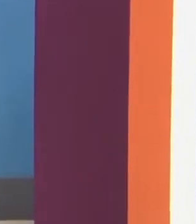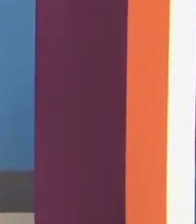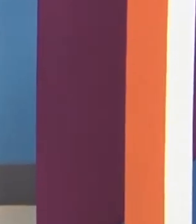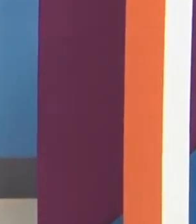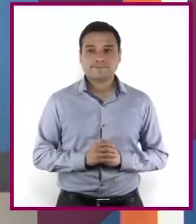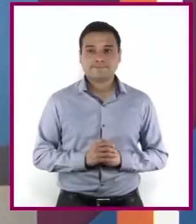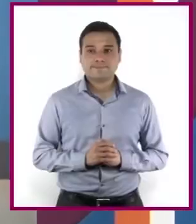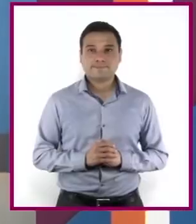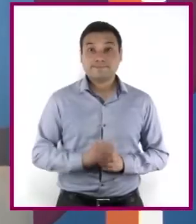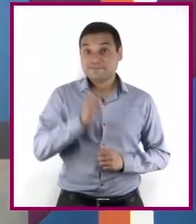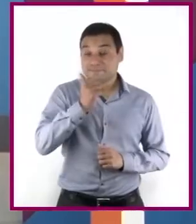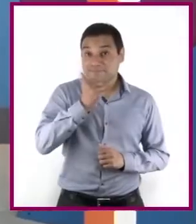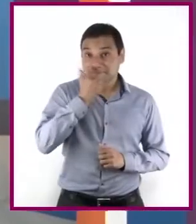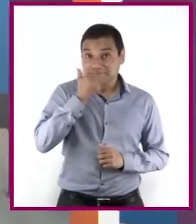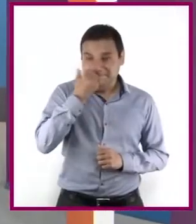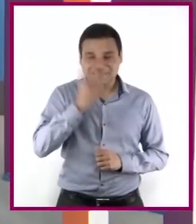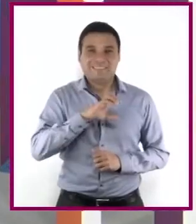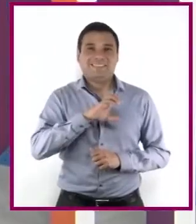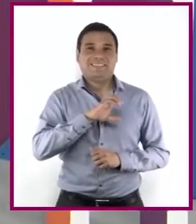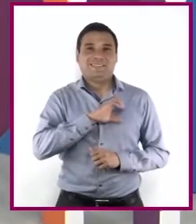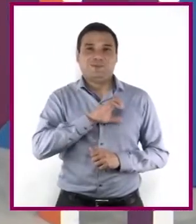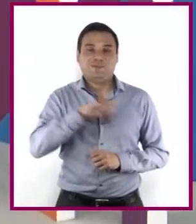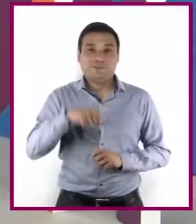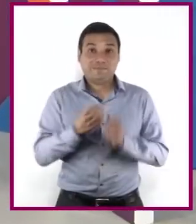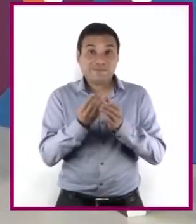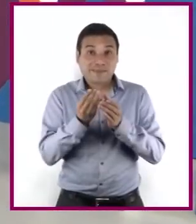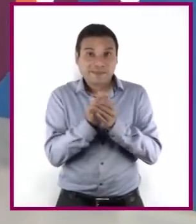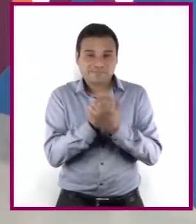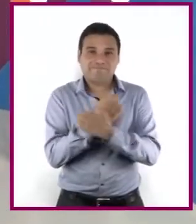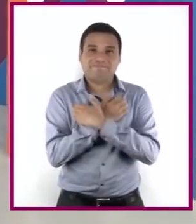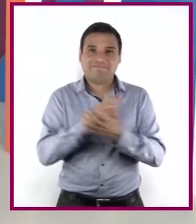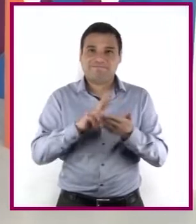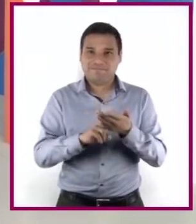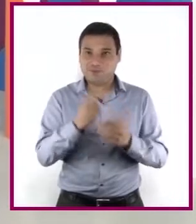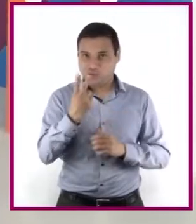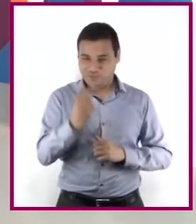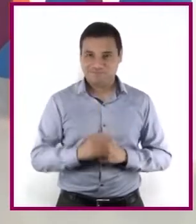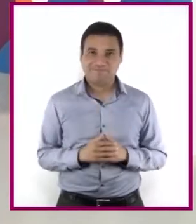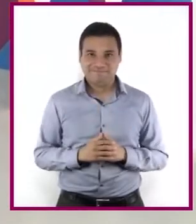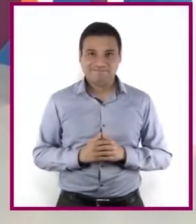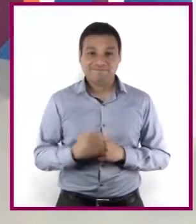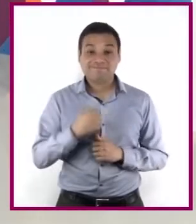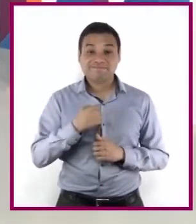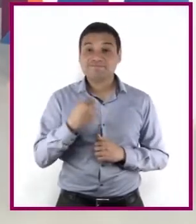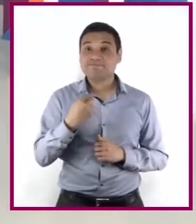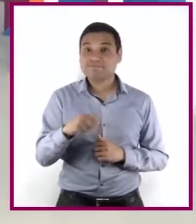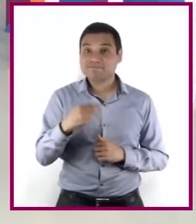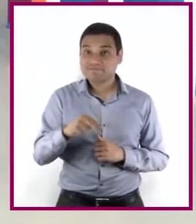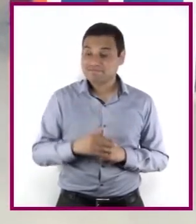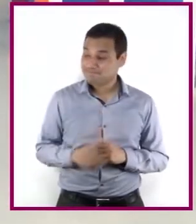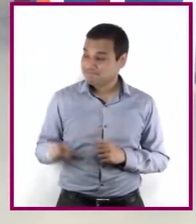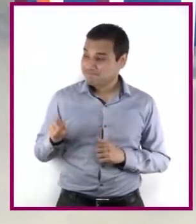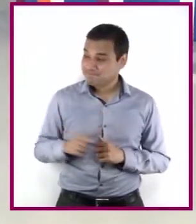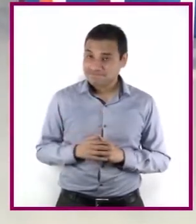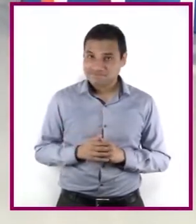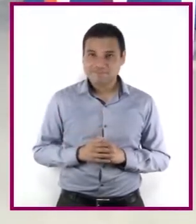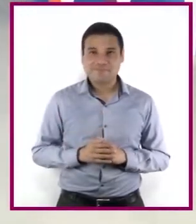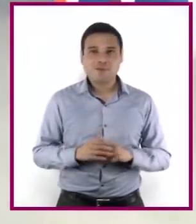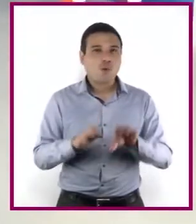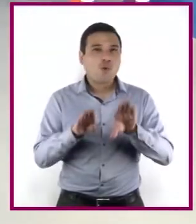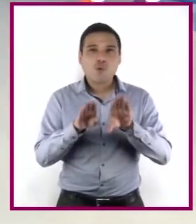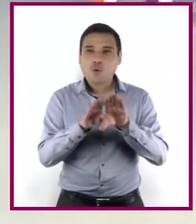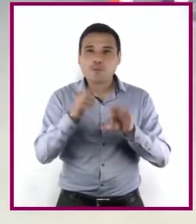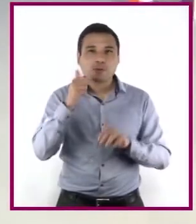Estimadas alumnas y alumnos de la asignatura Formación Cívica y Ética de segundo grado, soy la maestra Patricia Germán y como siempre es un